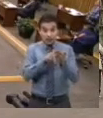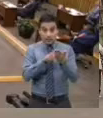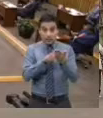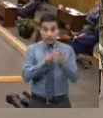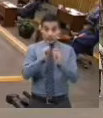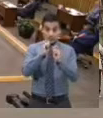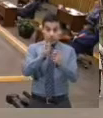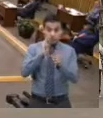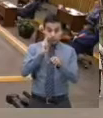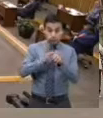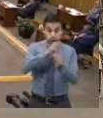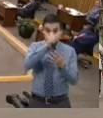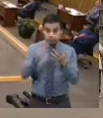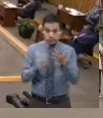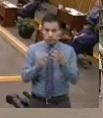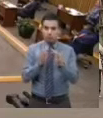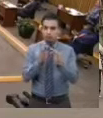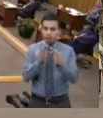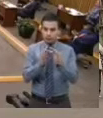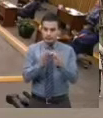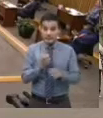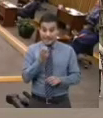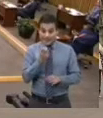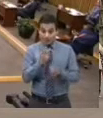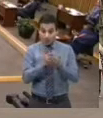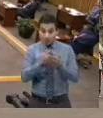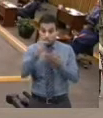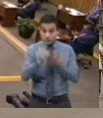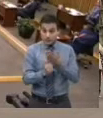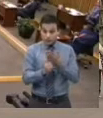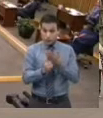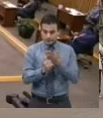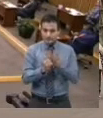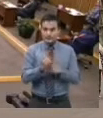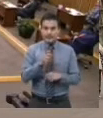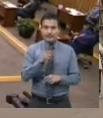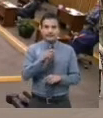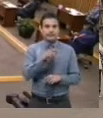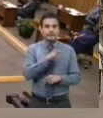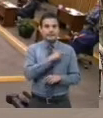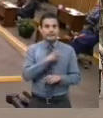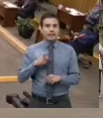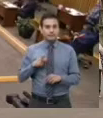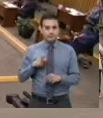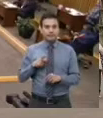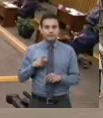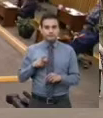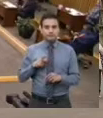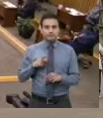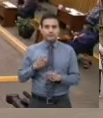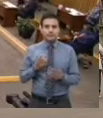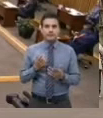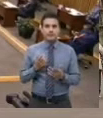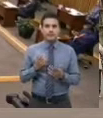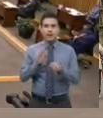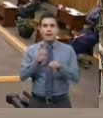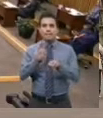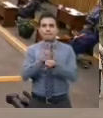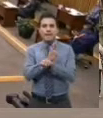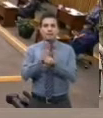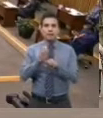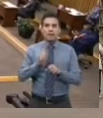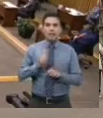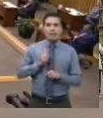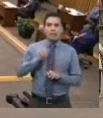Dos, en este proyecto solo se tiene que delimitar a un presunto aprovechamiento o ventaja indebida y no